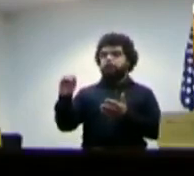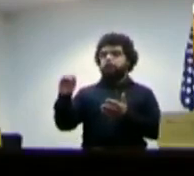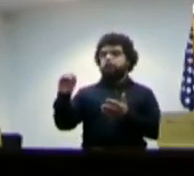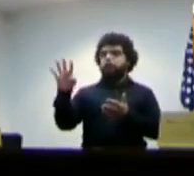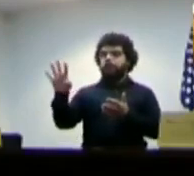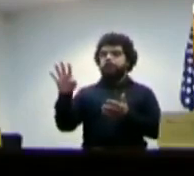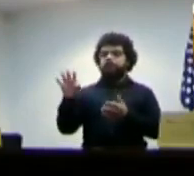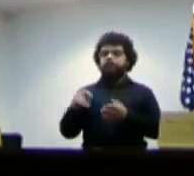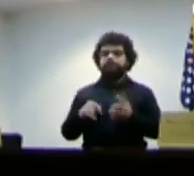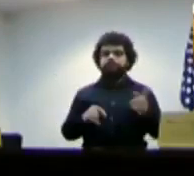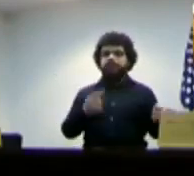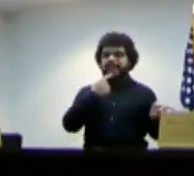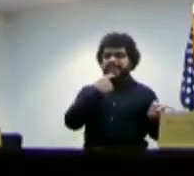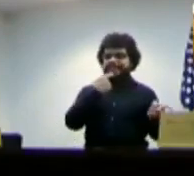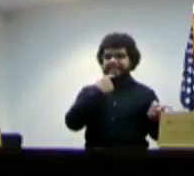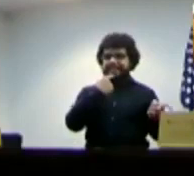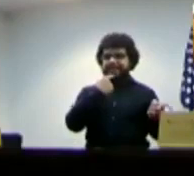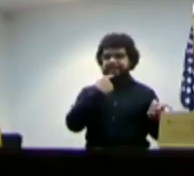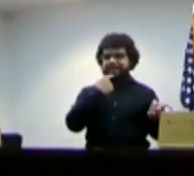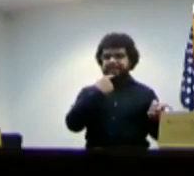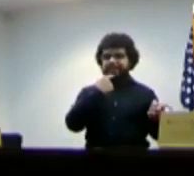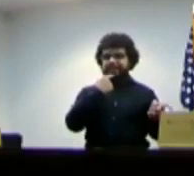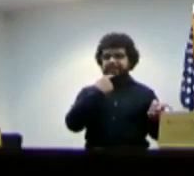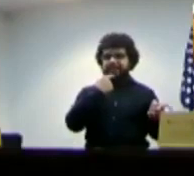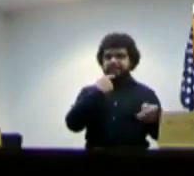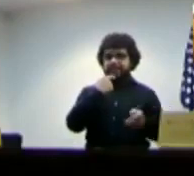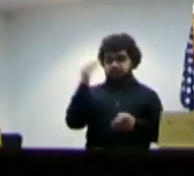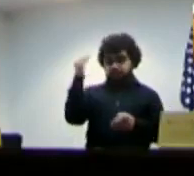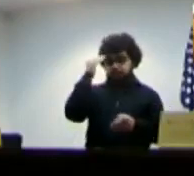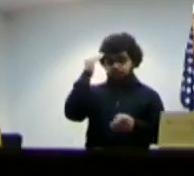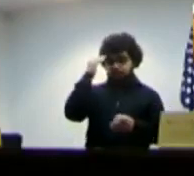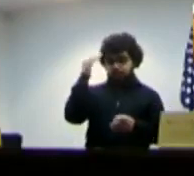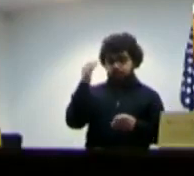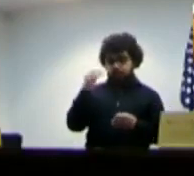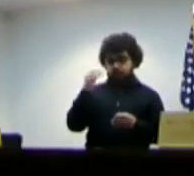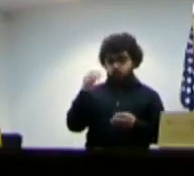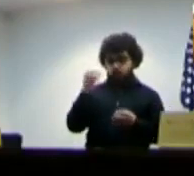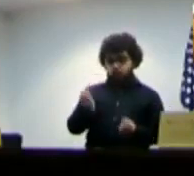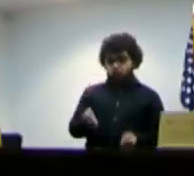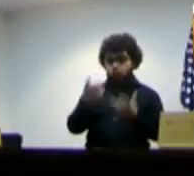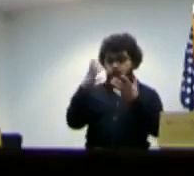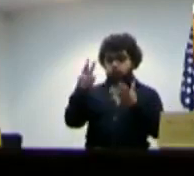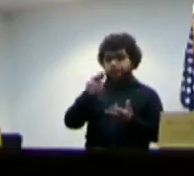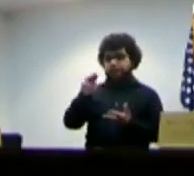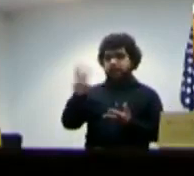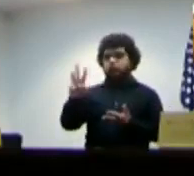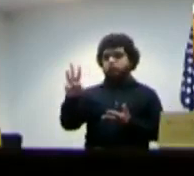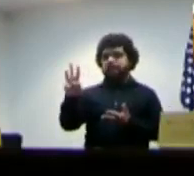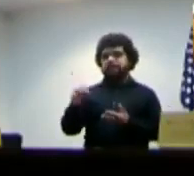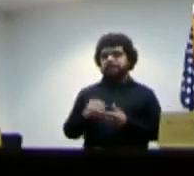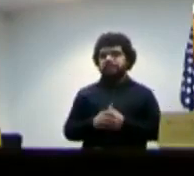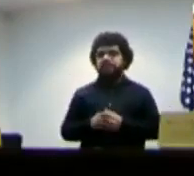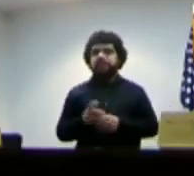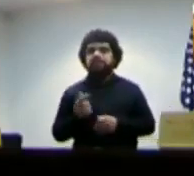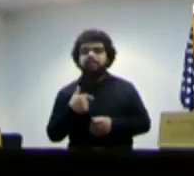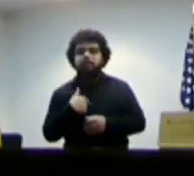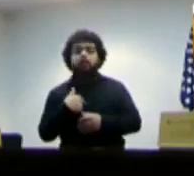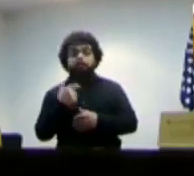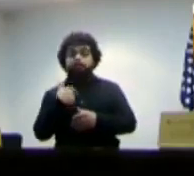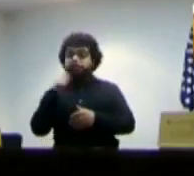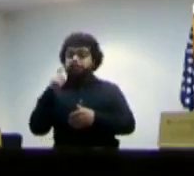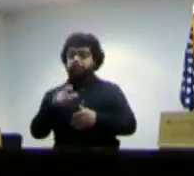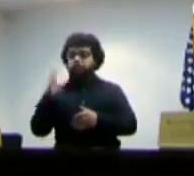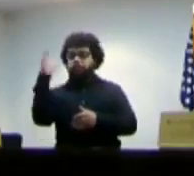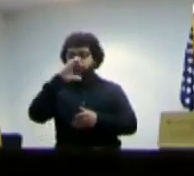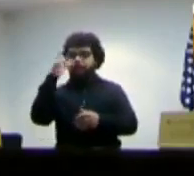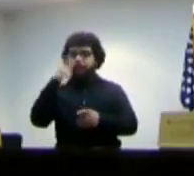¿Y saben la cantidad de megavatios? Bueno, que generaban. Podríamos buscarlo, pero entiendo que en